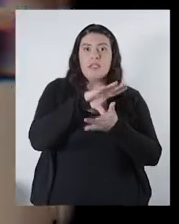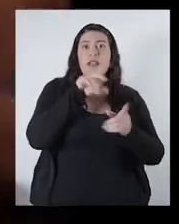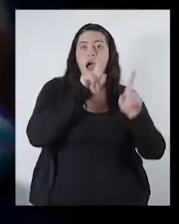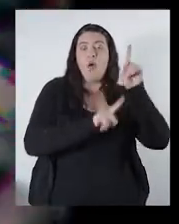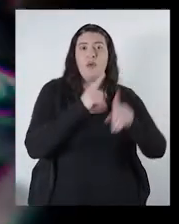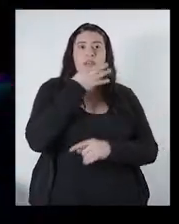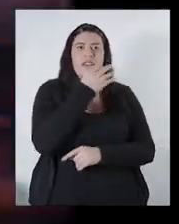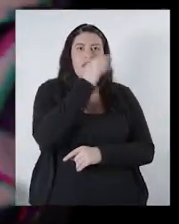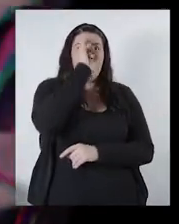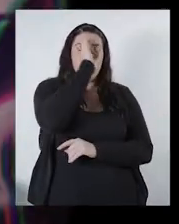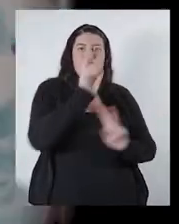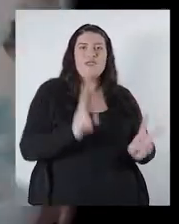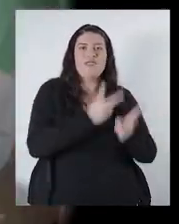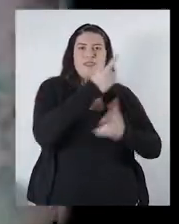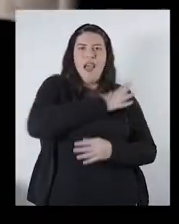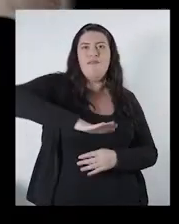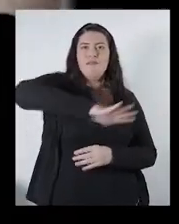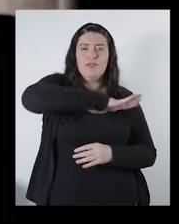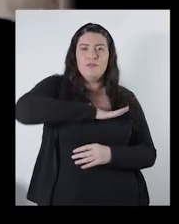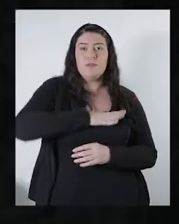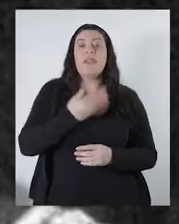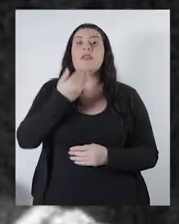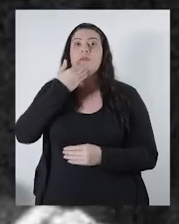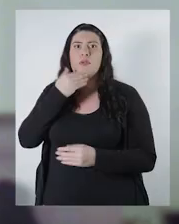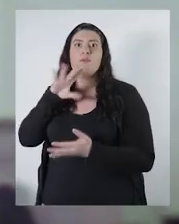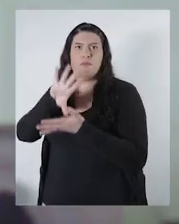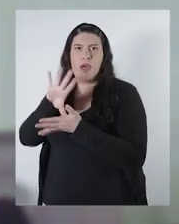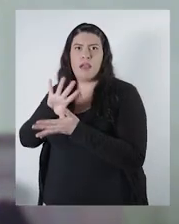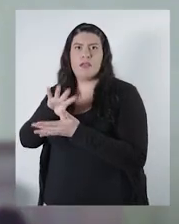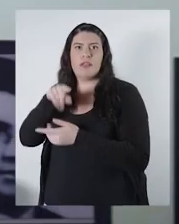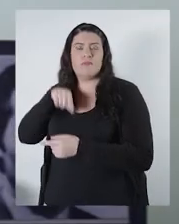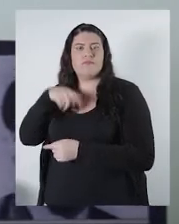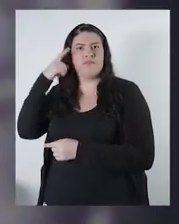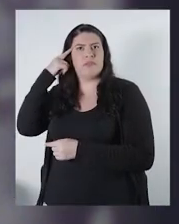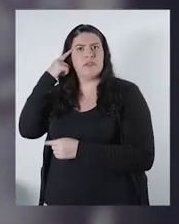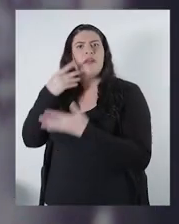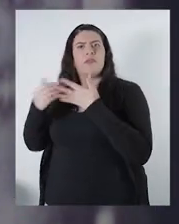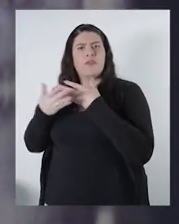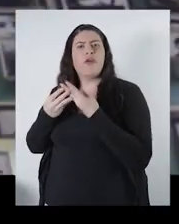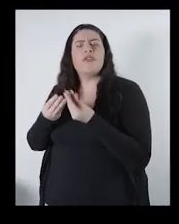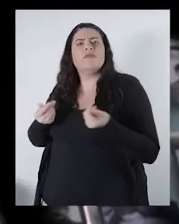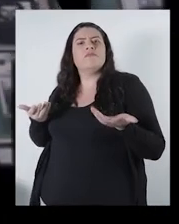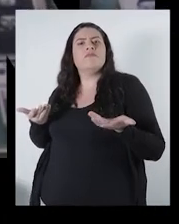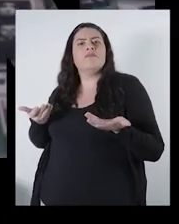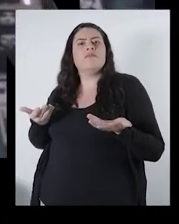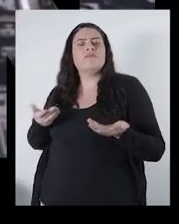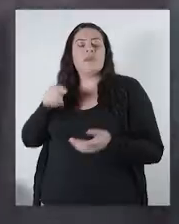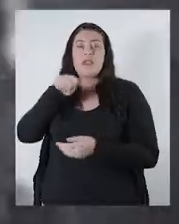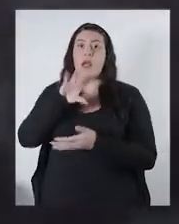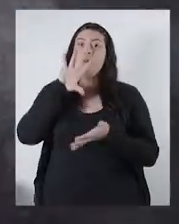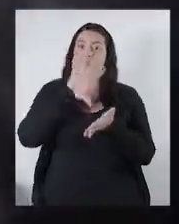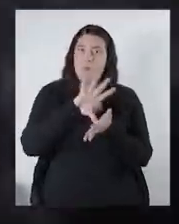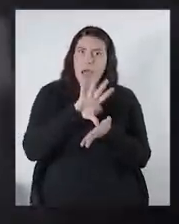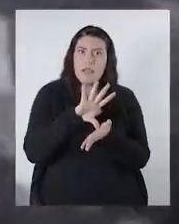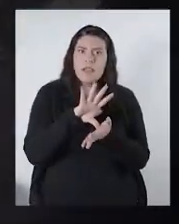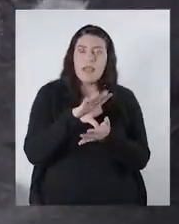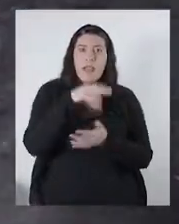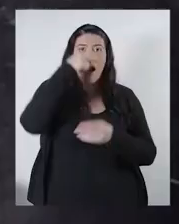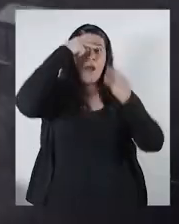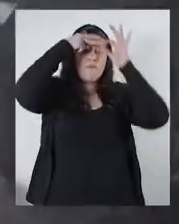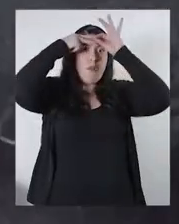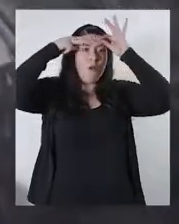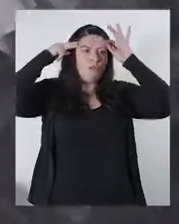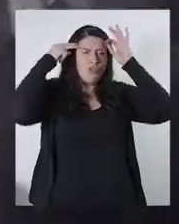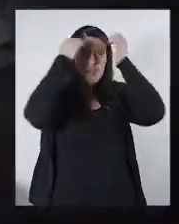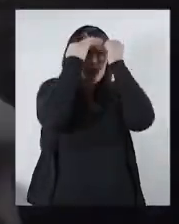Vives en el país de los que dicen que Pinochet nos salvó, pero también en el país de los que dicen ¿dónde están? En el país de los que